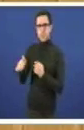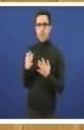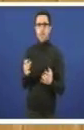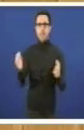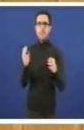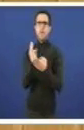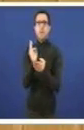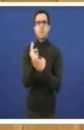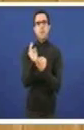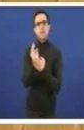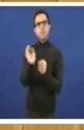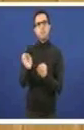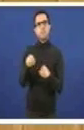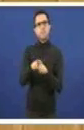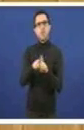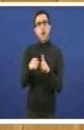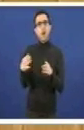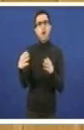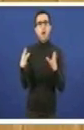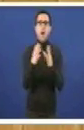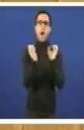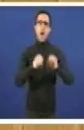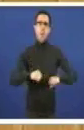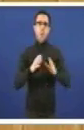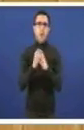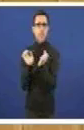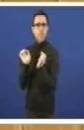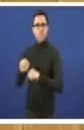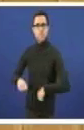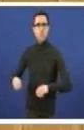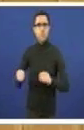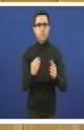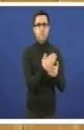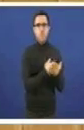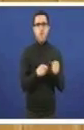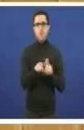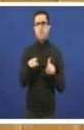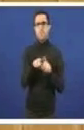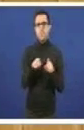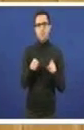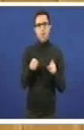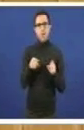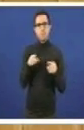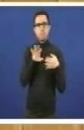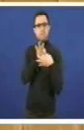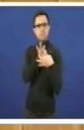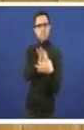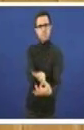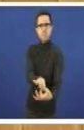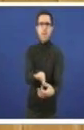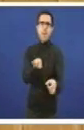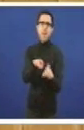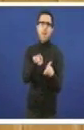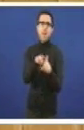que todos os acordos que propoñemos están, sen ninguna dúbida, en línea e na línea de conseguir